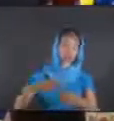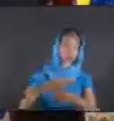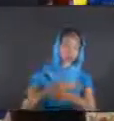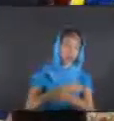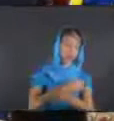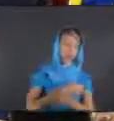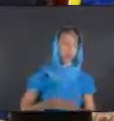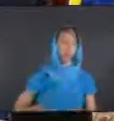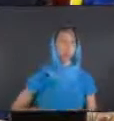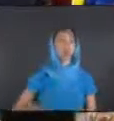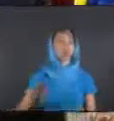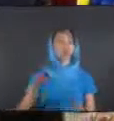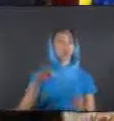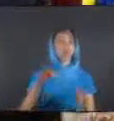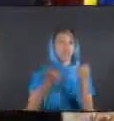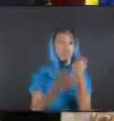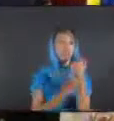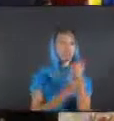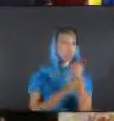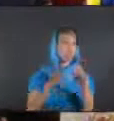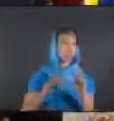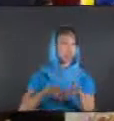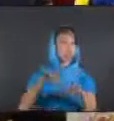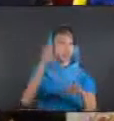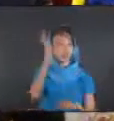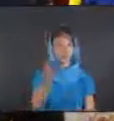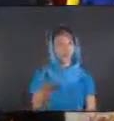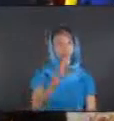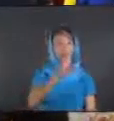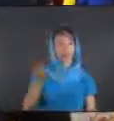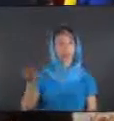Adilson Flores, igual que Eva Flores, por favor, aquí adelante.